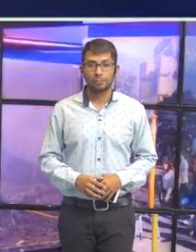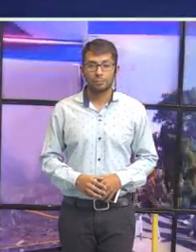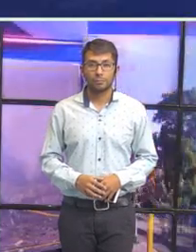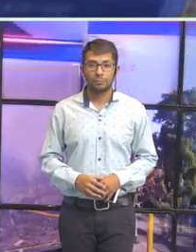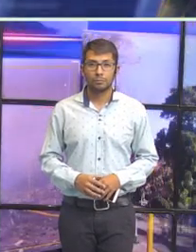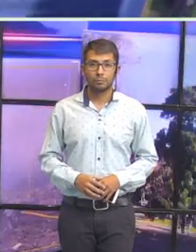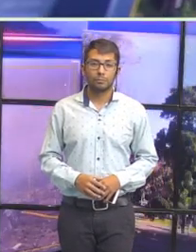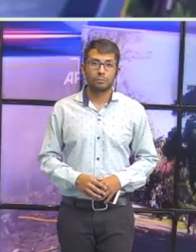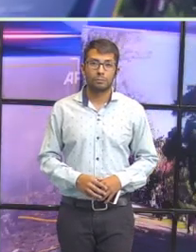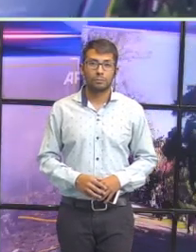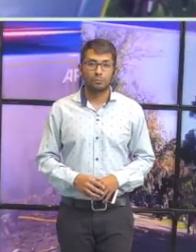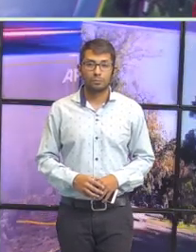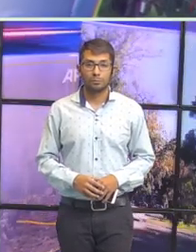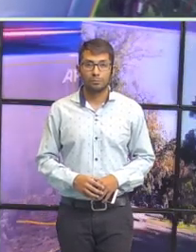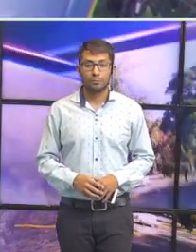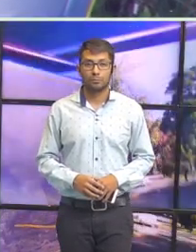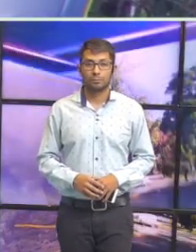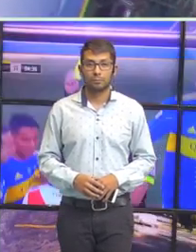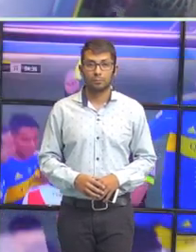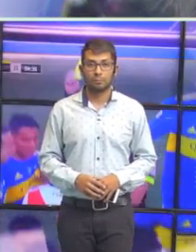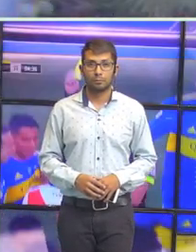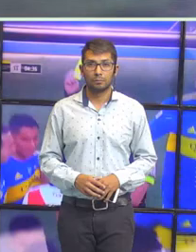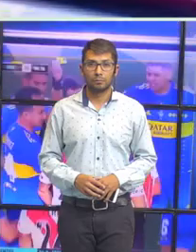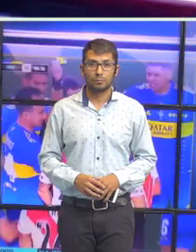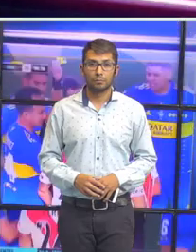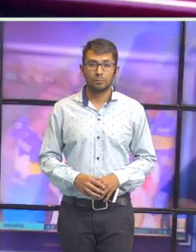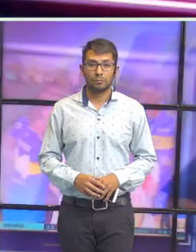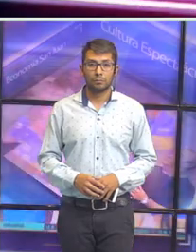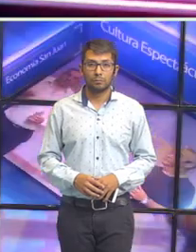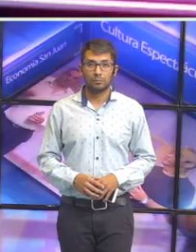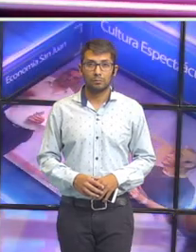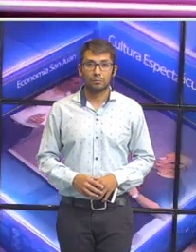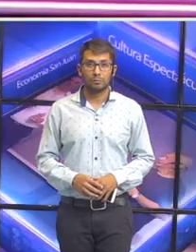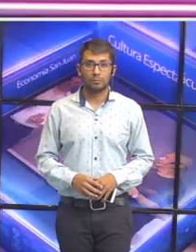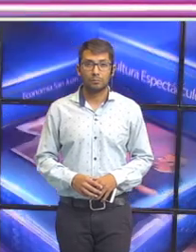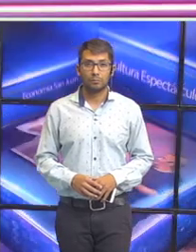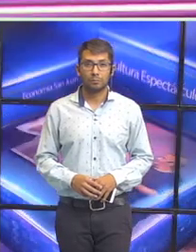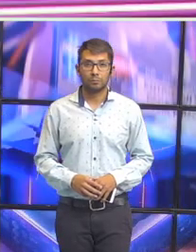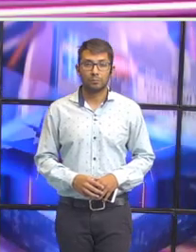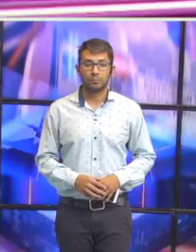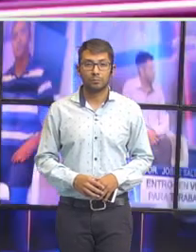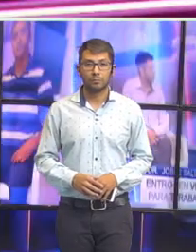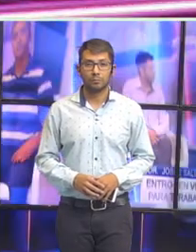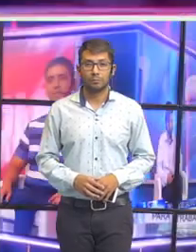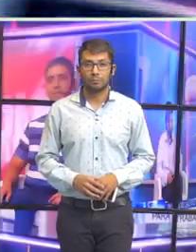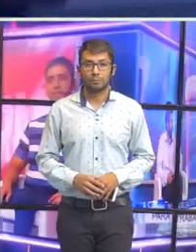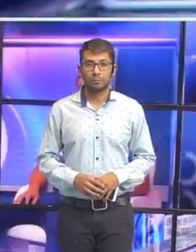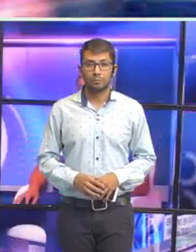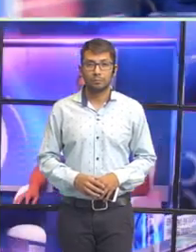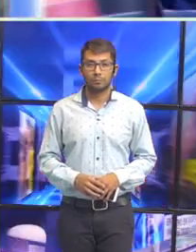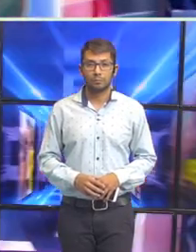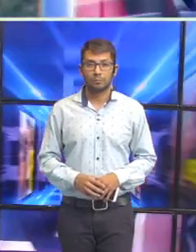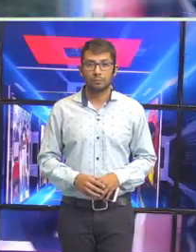fue alguna paritaria logra mejorarlo dependiendo del sector digamos este es lo que va a ocurrir Pero obviamente este